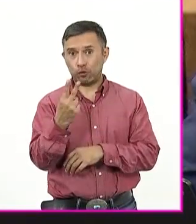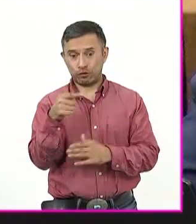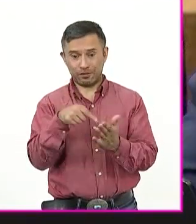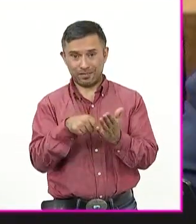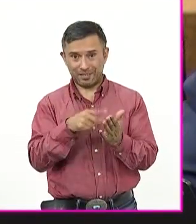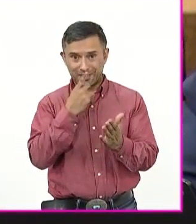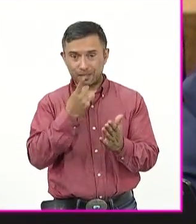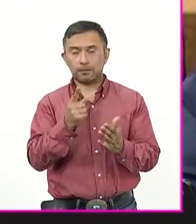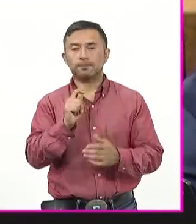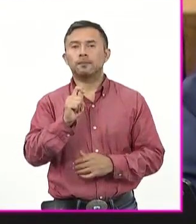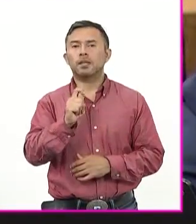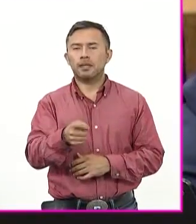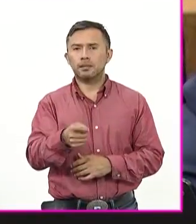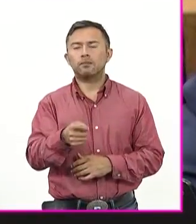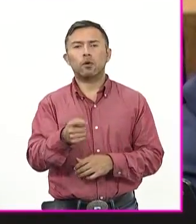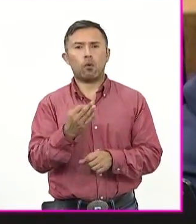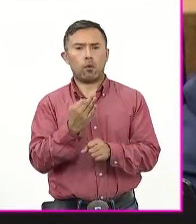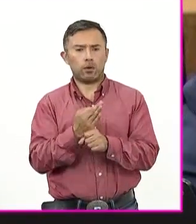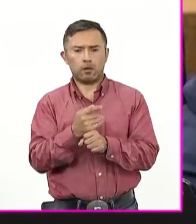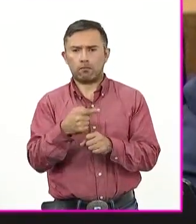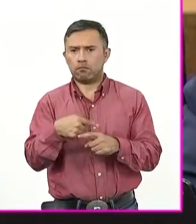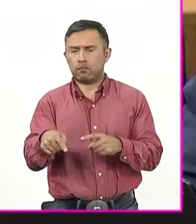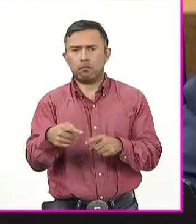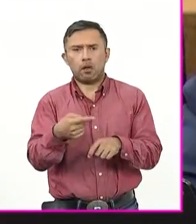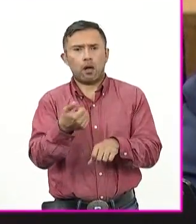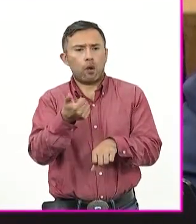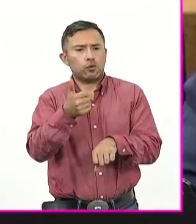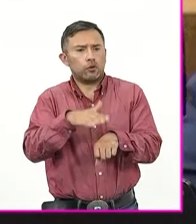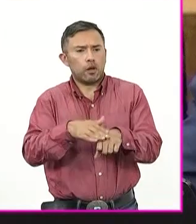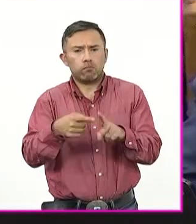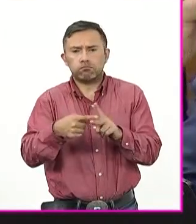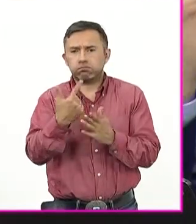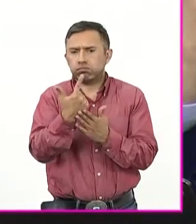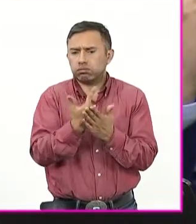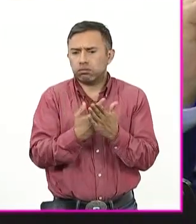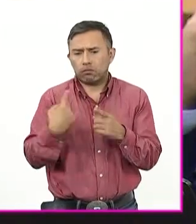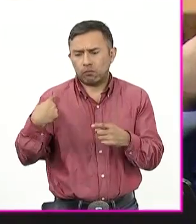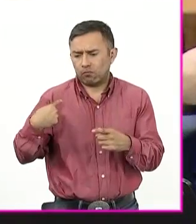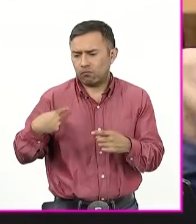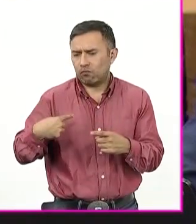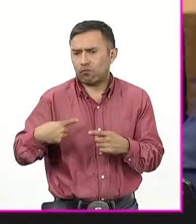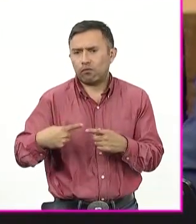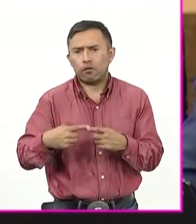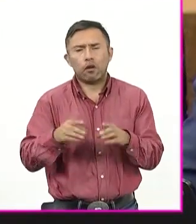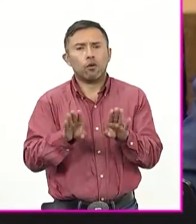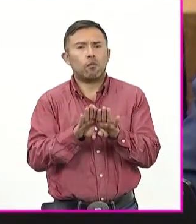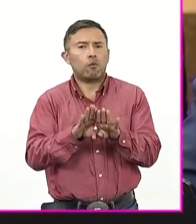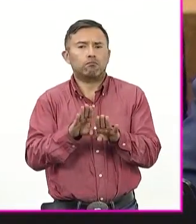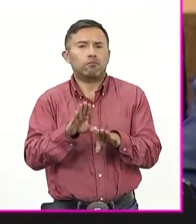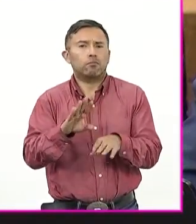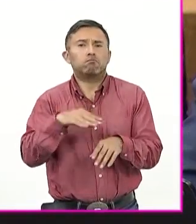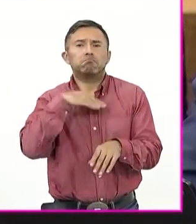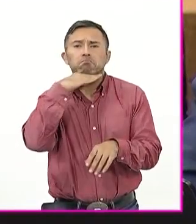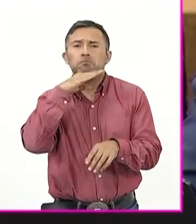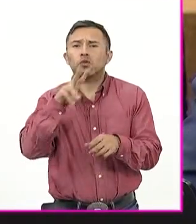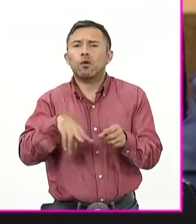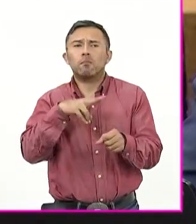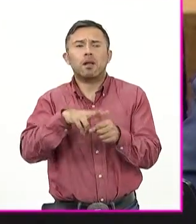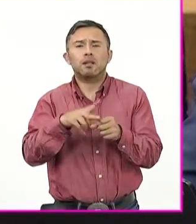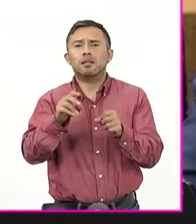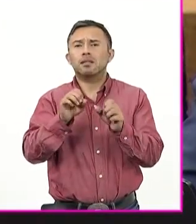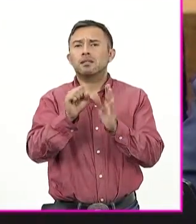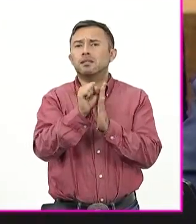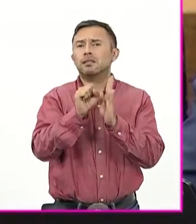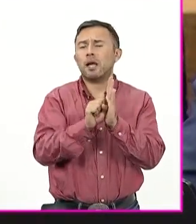de que estamos en curso de una auditoría, como sucede sistemáticamente en nuestro sistema de auditorías, tanto por el